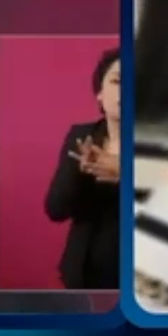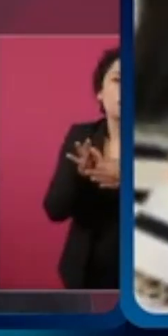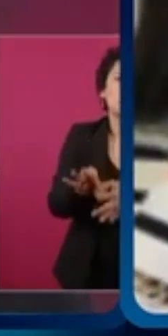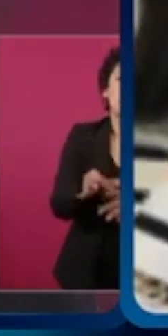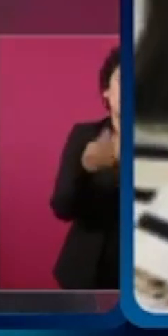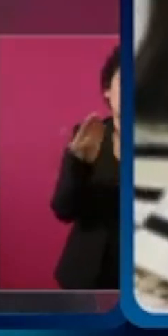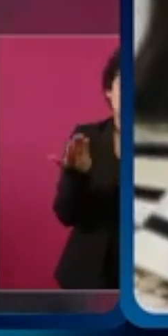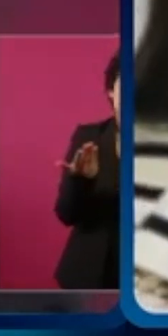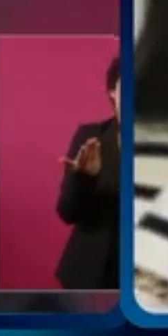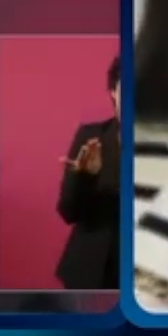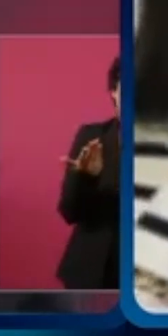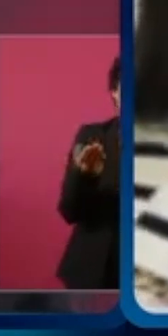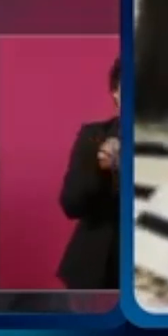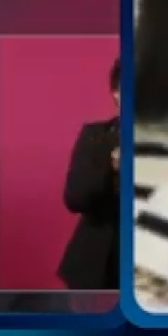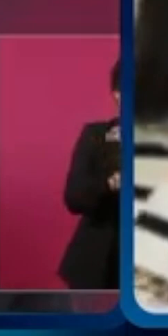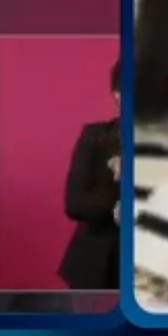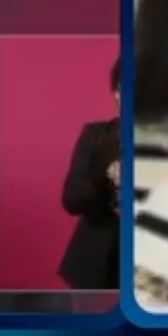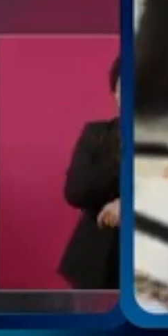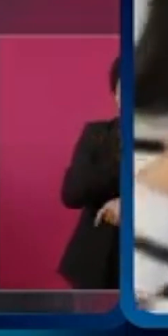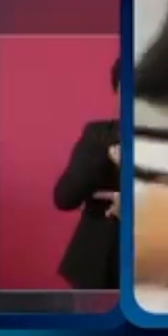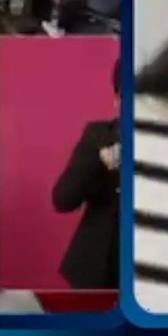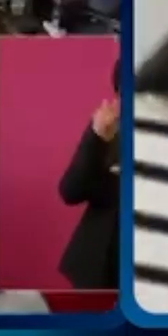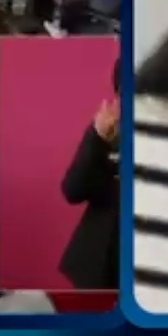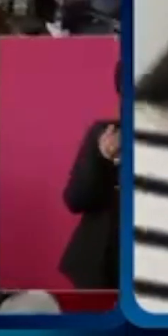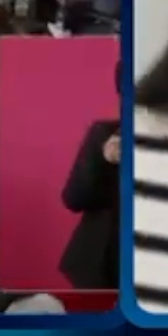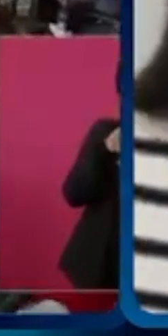O sea, es candidato, partido o proyecto.